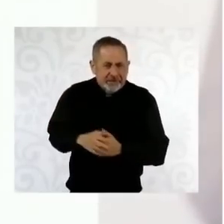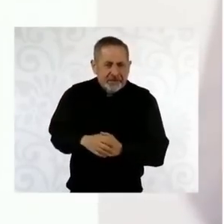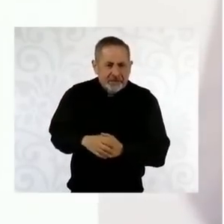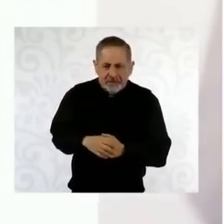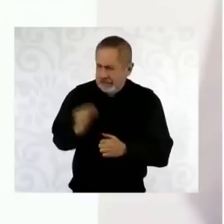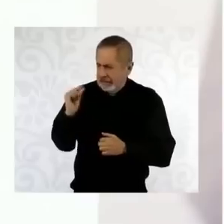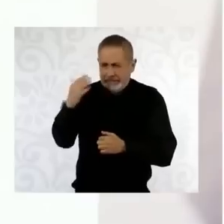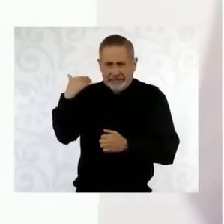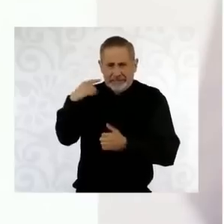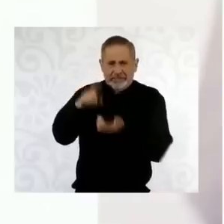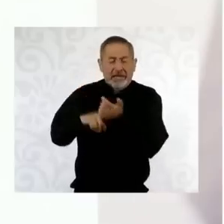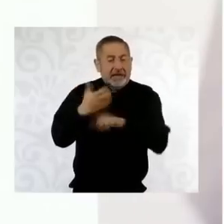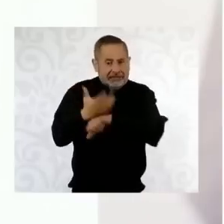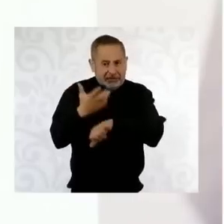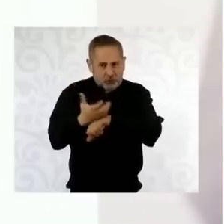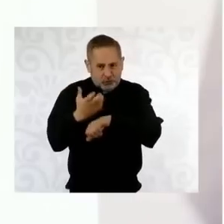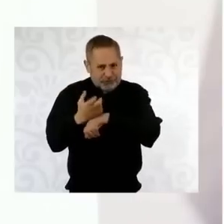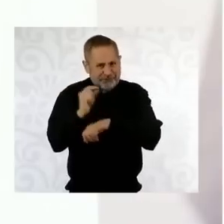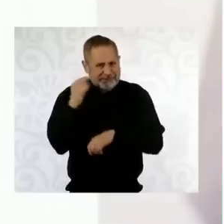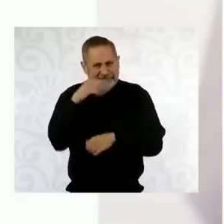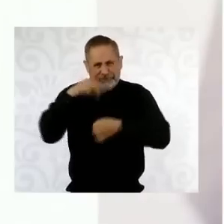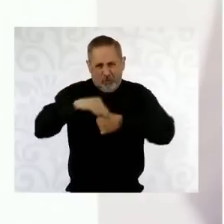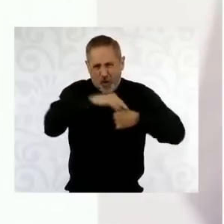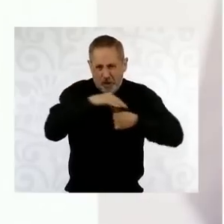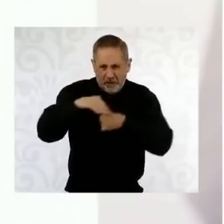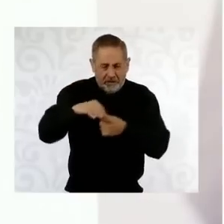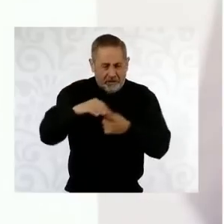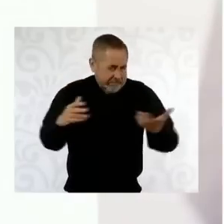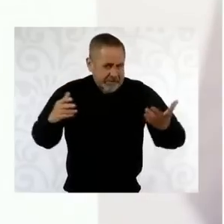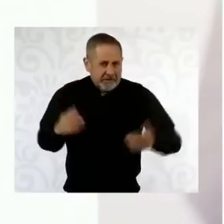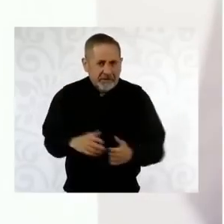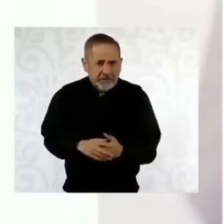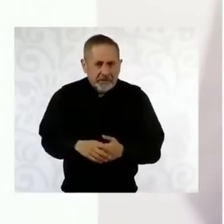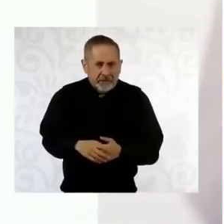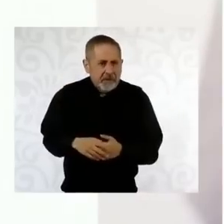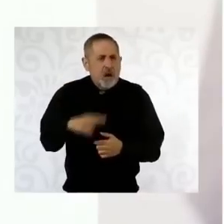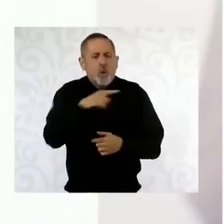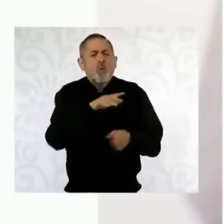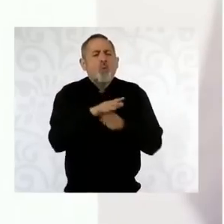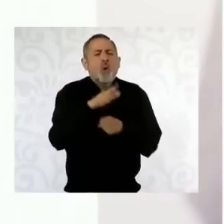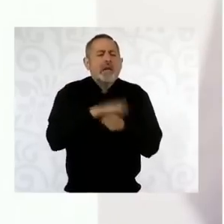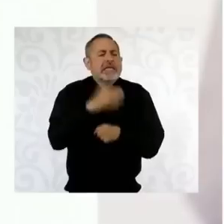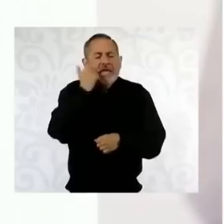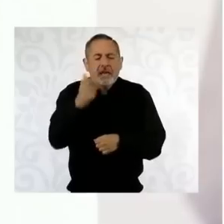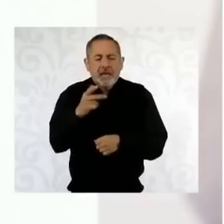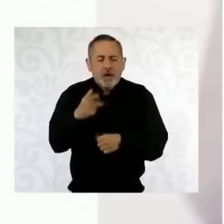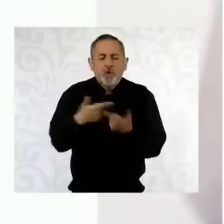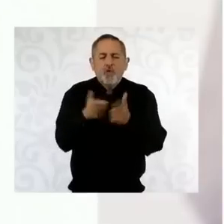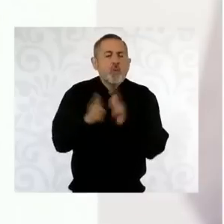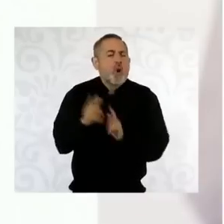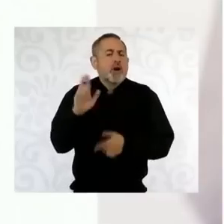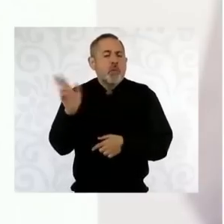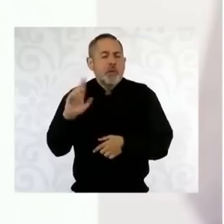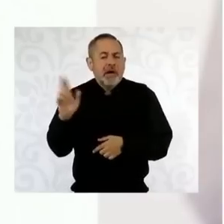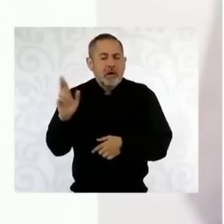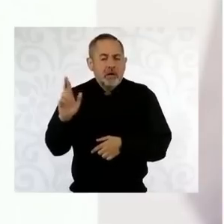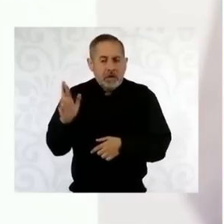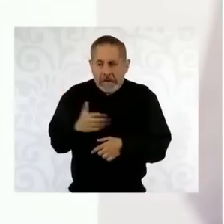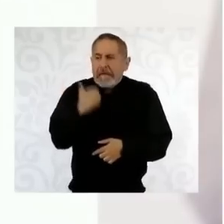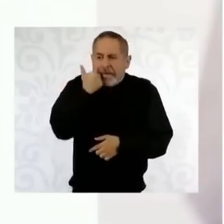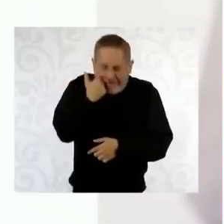Acaba de ser la elección en Estados Unidos. ¿Qué buscaba el Partido Republicano? Pues tener